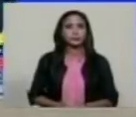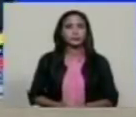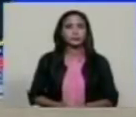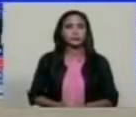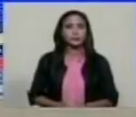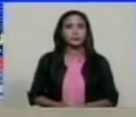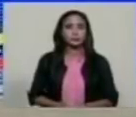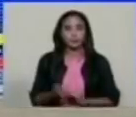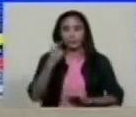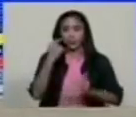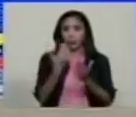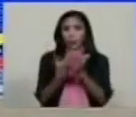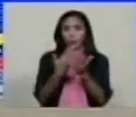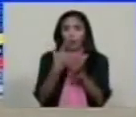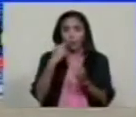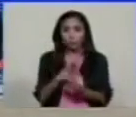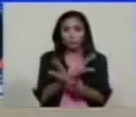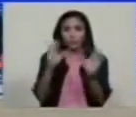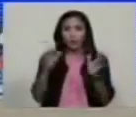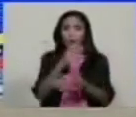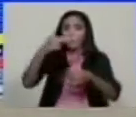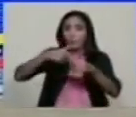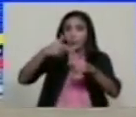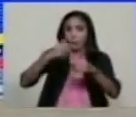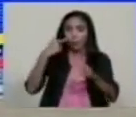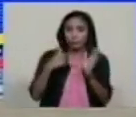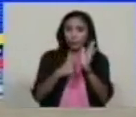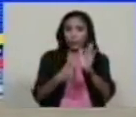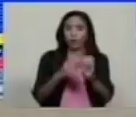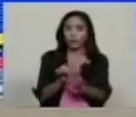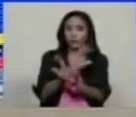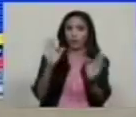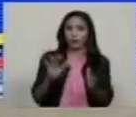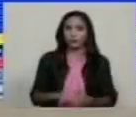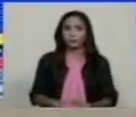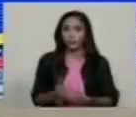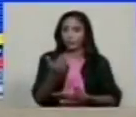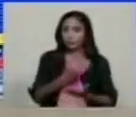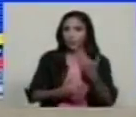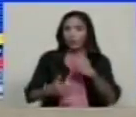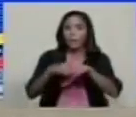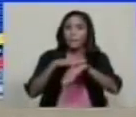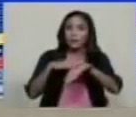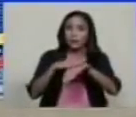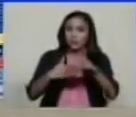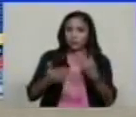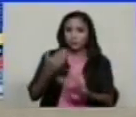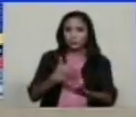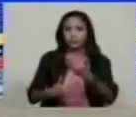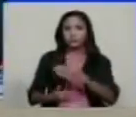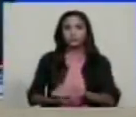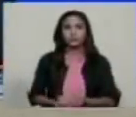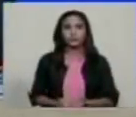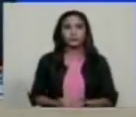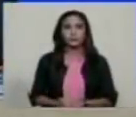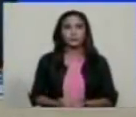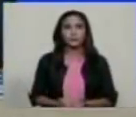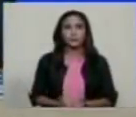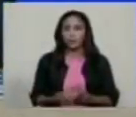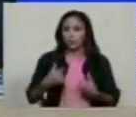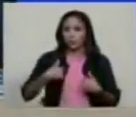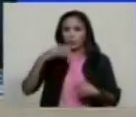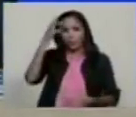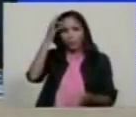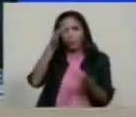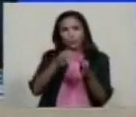Ahí está. Tenemos el petróleo, de ejemplo, ministra de Comercio Exterior. Yo tengo mucha fe en